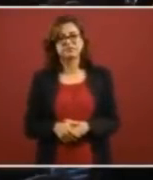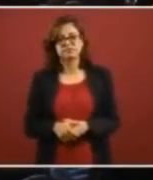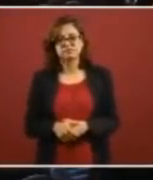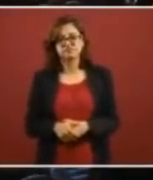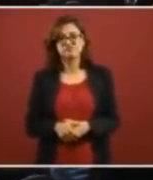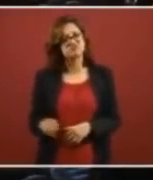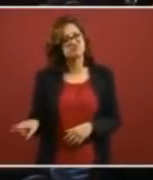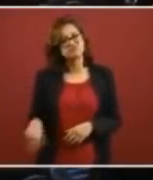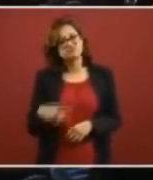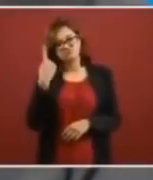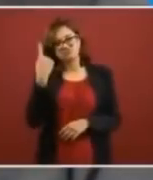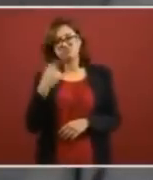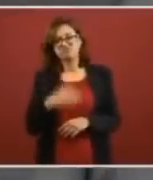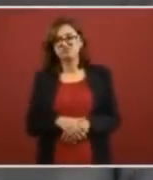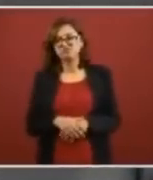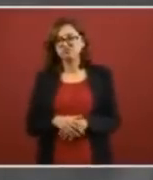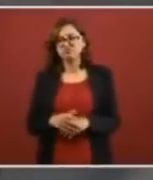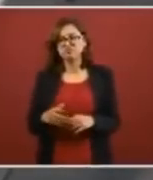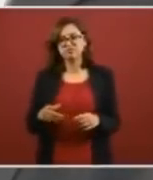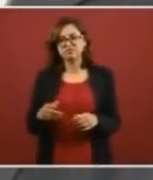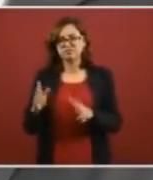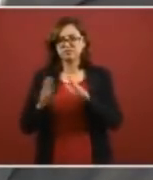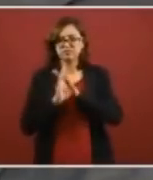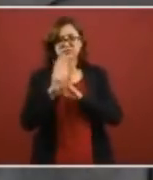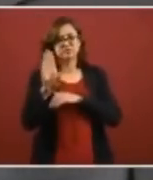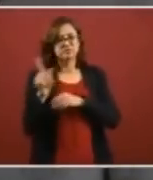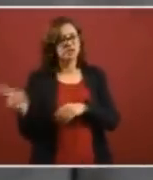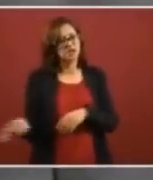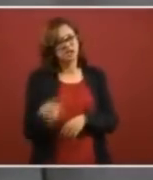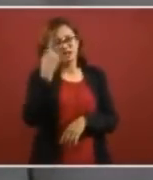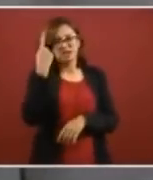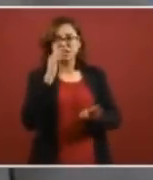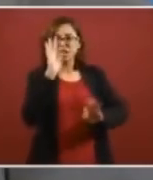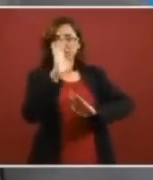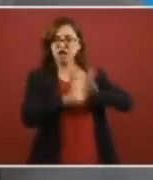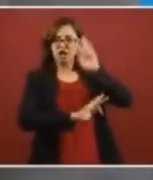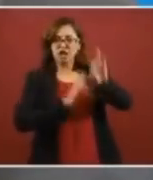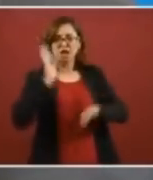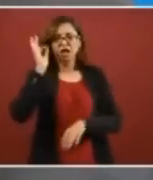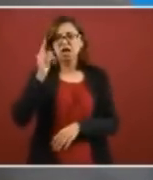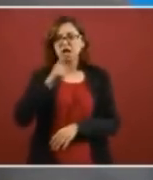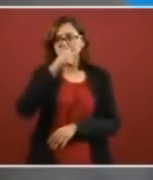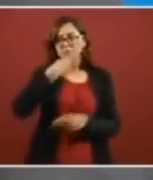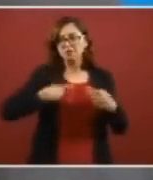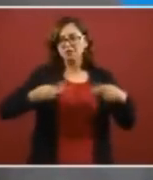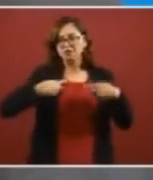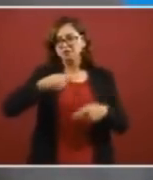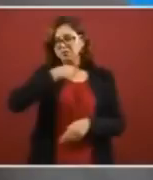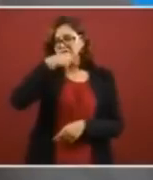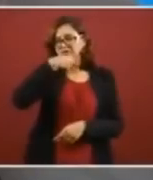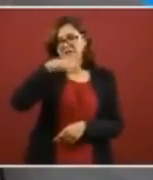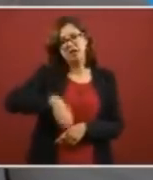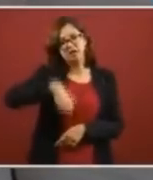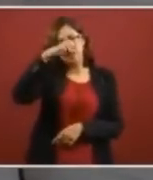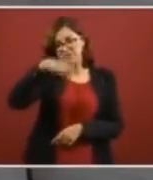Unidos, que se prepararan para que fuesen a atender a los adultos mayores en Estados